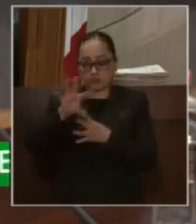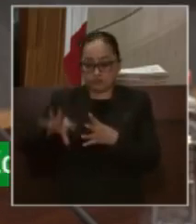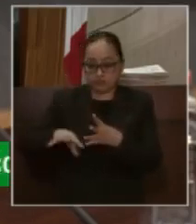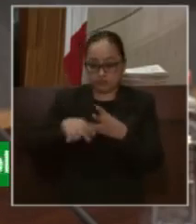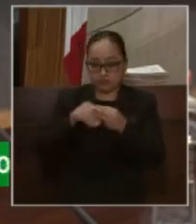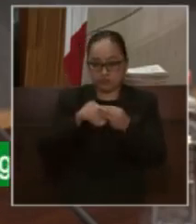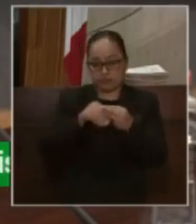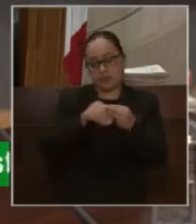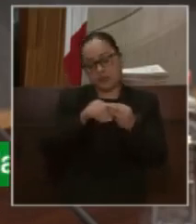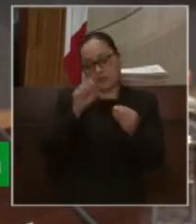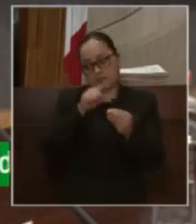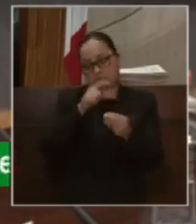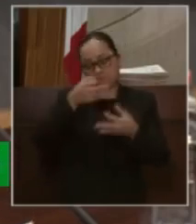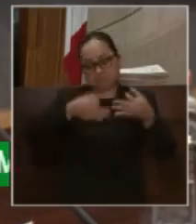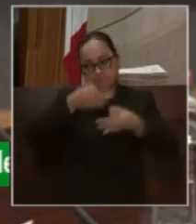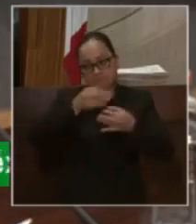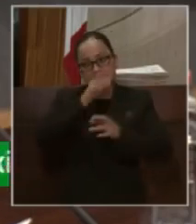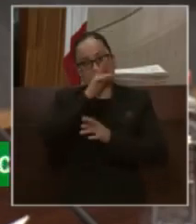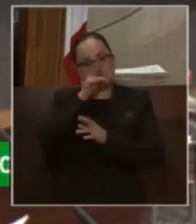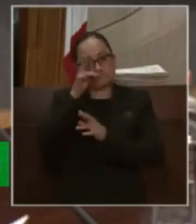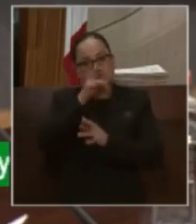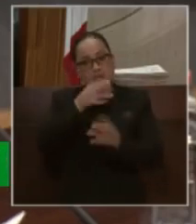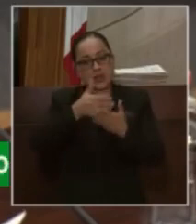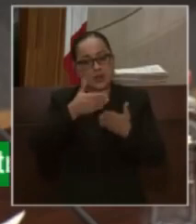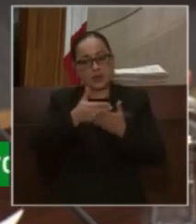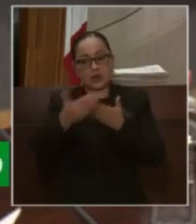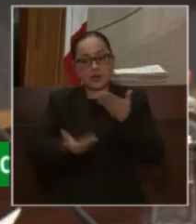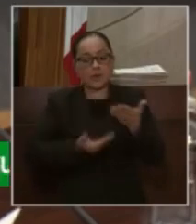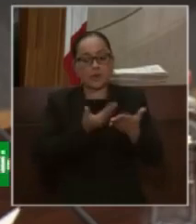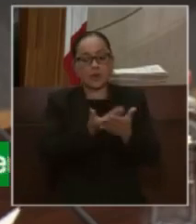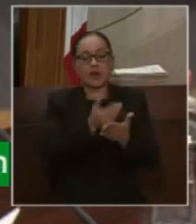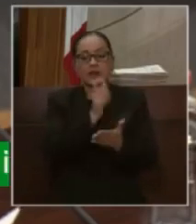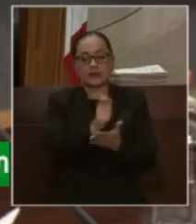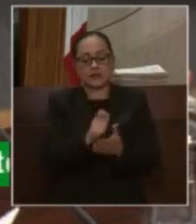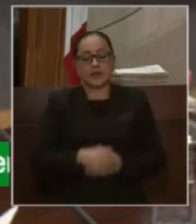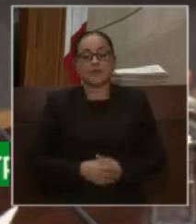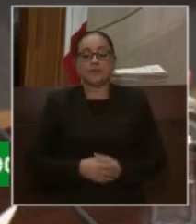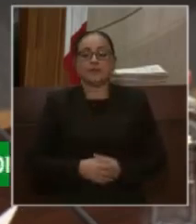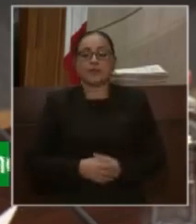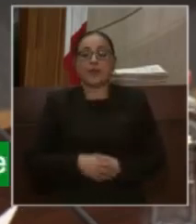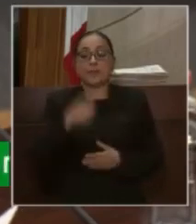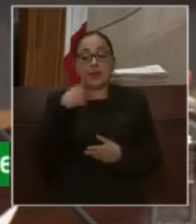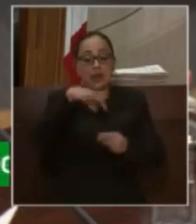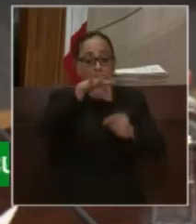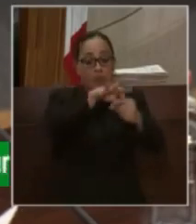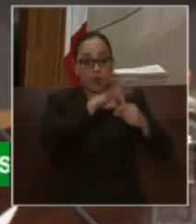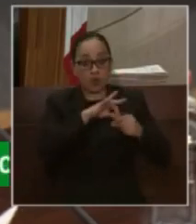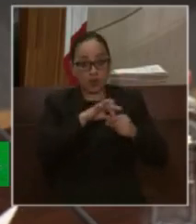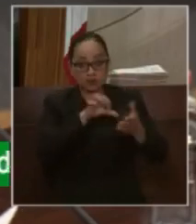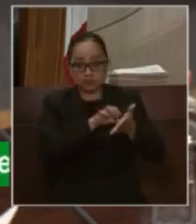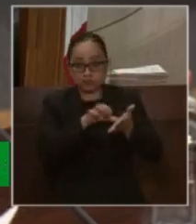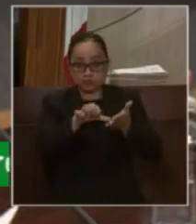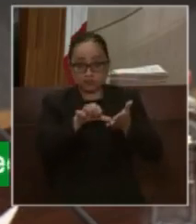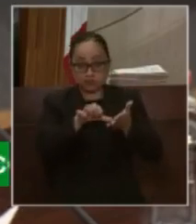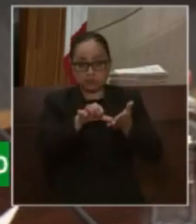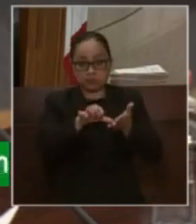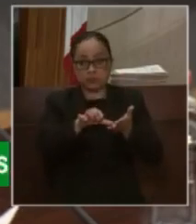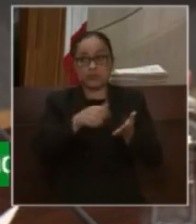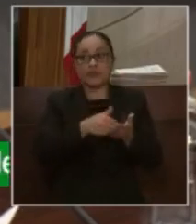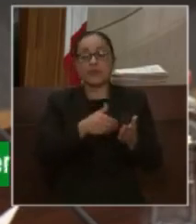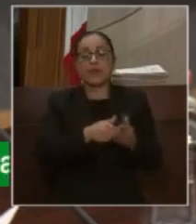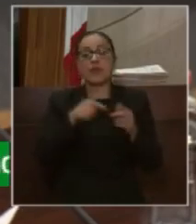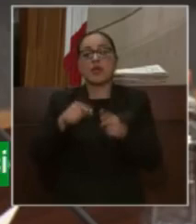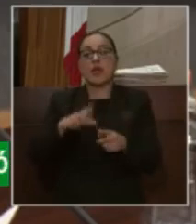en los que corresponda. En los proyectos se considera que la causa de nulidad de la elección, consistente en la existencia